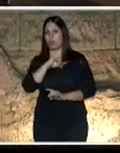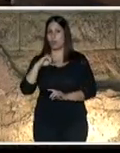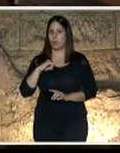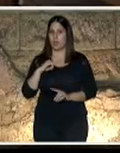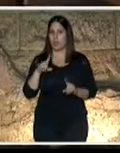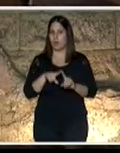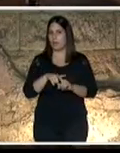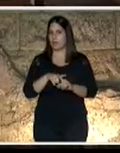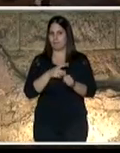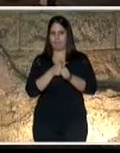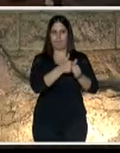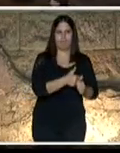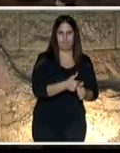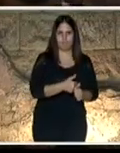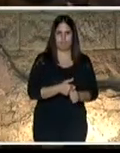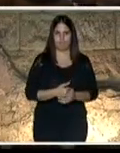les persigue.